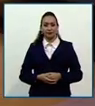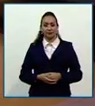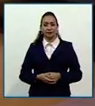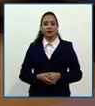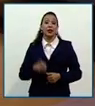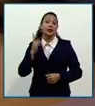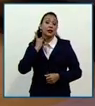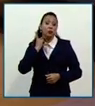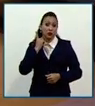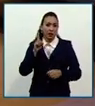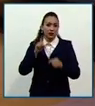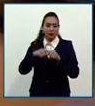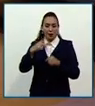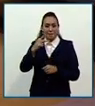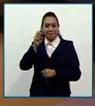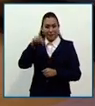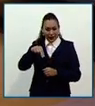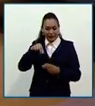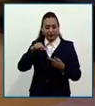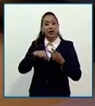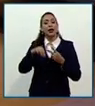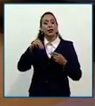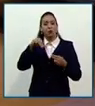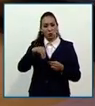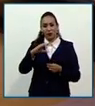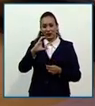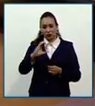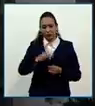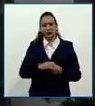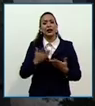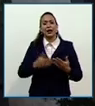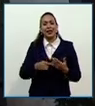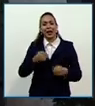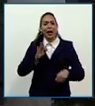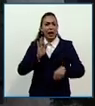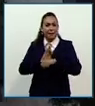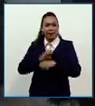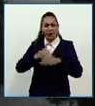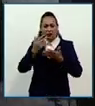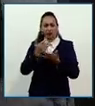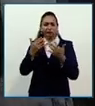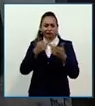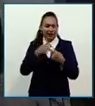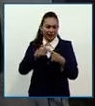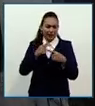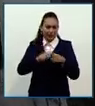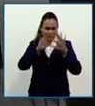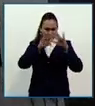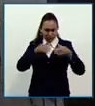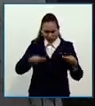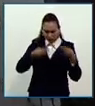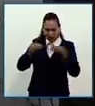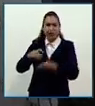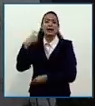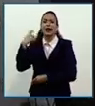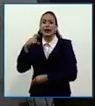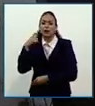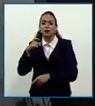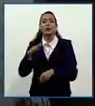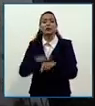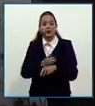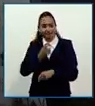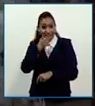Diputados del PAN y Movimiento Ciudadano presentaron diversos amparos ante un juzgado de distrito con residencia en Querétaro, porque argumentan que en la